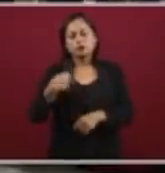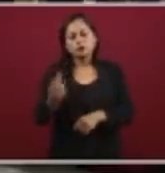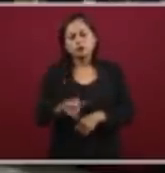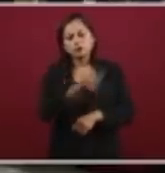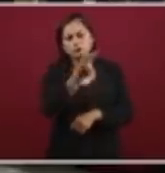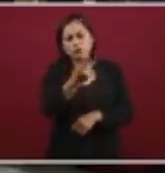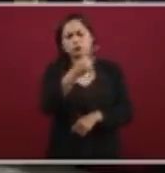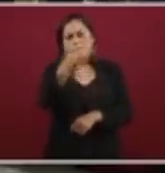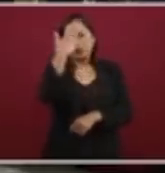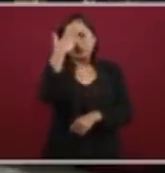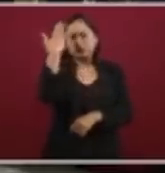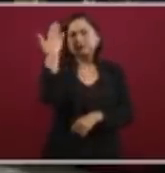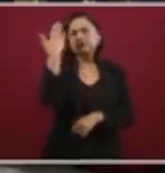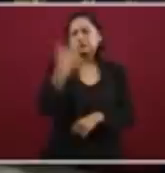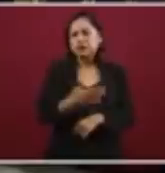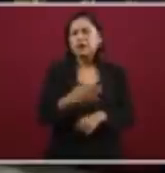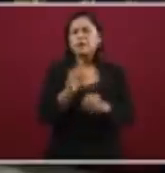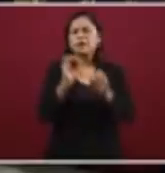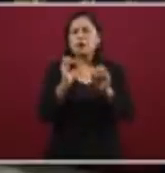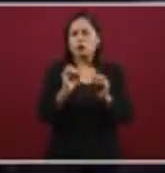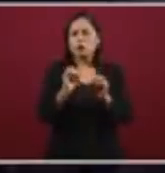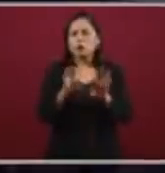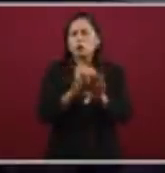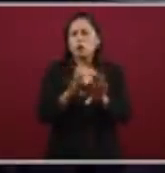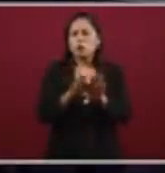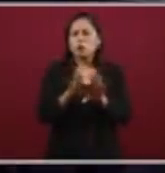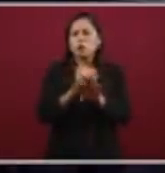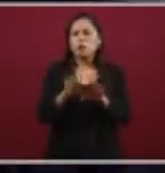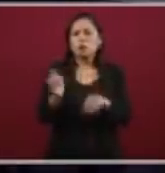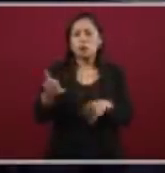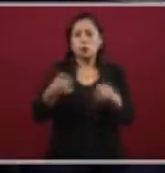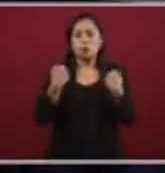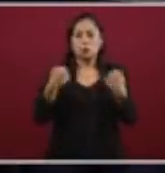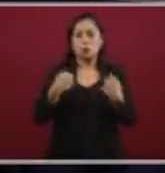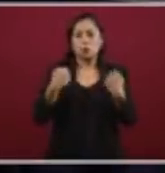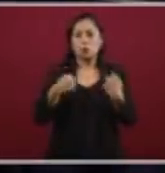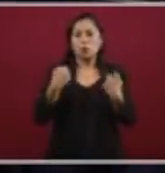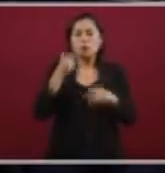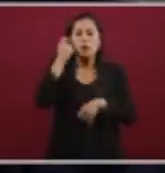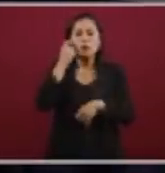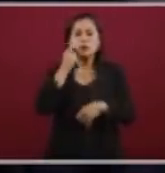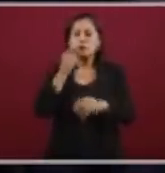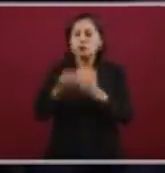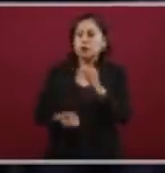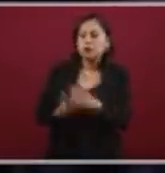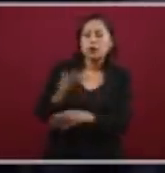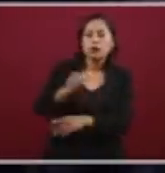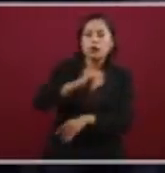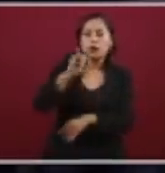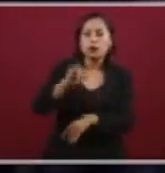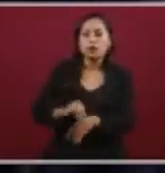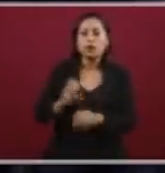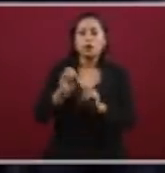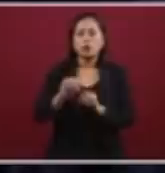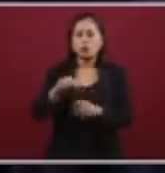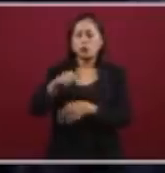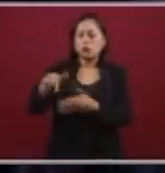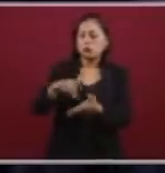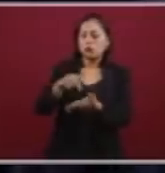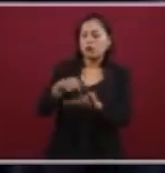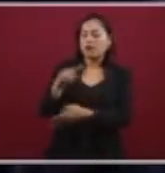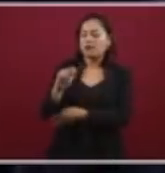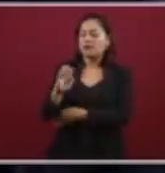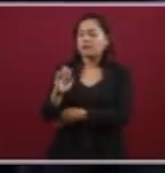hicieron que los jóvenes nunca salieron de guerrero y si con esta nueva búsqueda en el basurero de tepecuacuilco ya se descarta otra